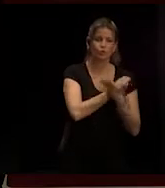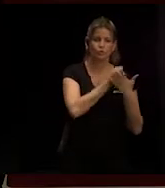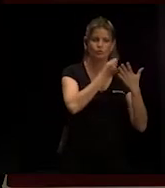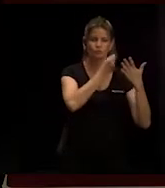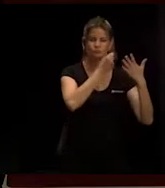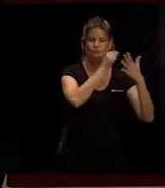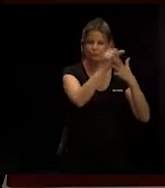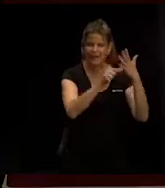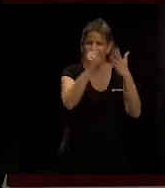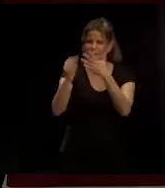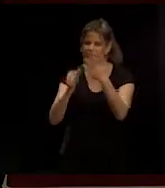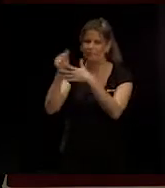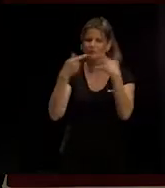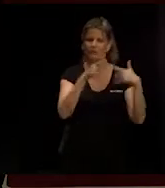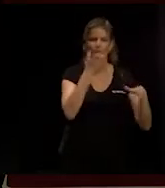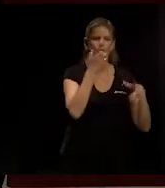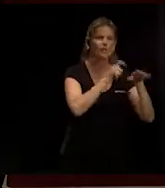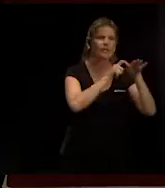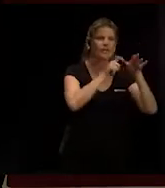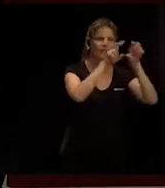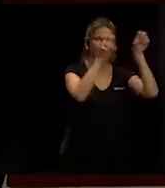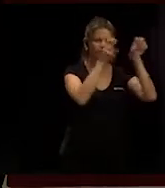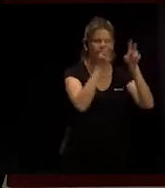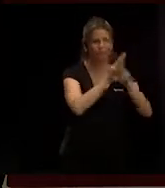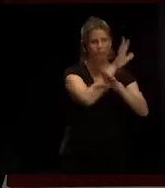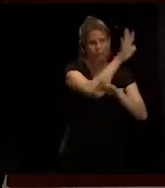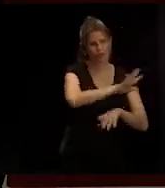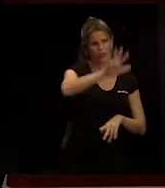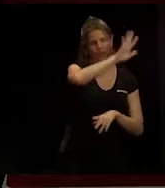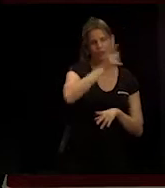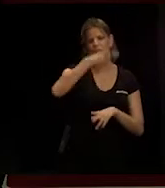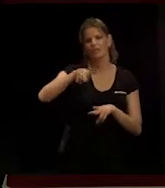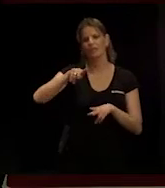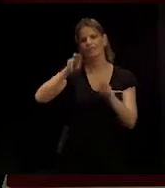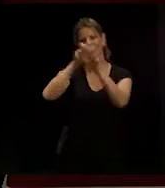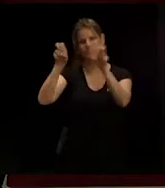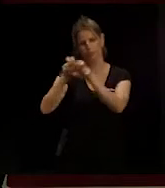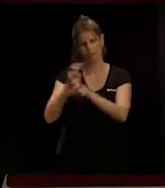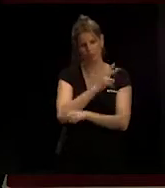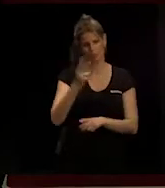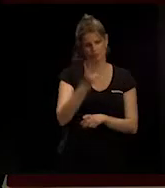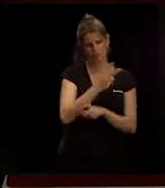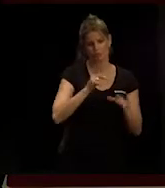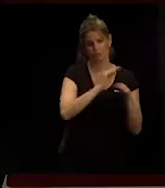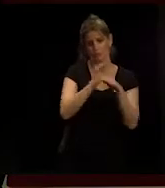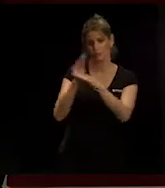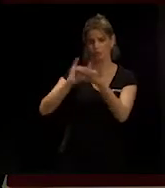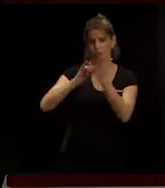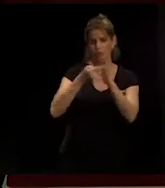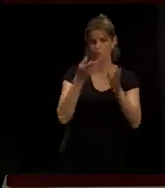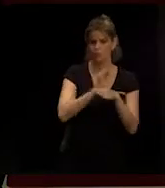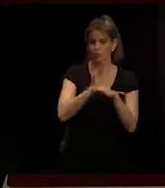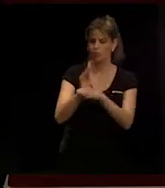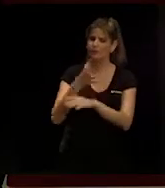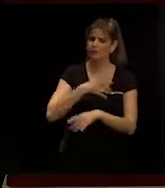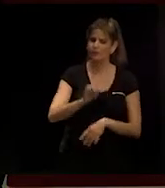de carácter nacional, institucional, y siempre se cubre al menos uno o dos proyectos. Y se cubre también ese sentido dentro de